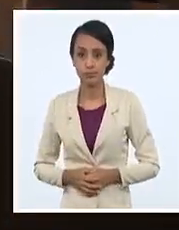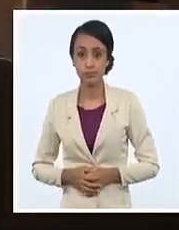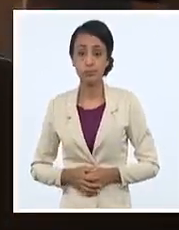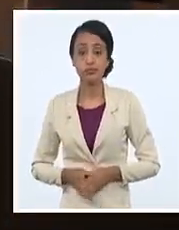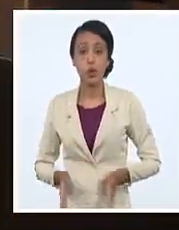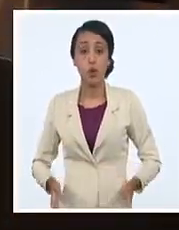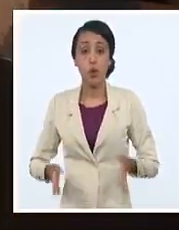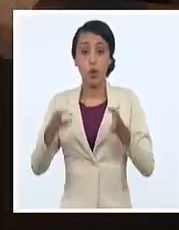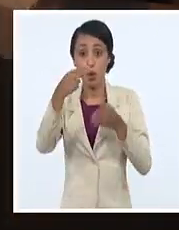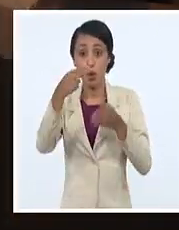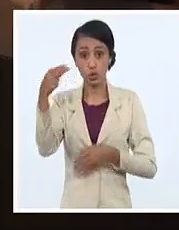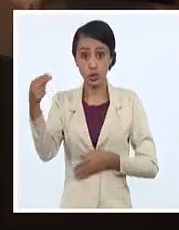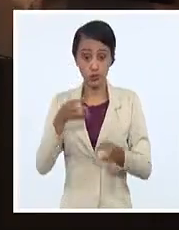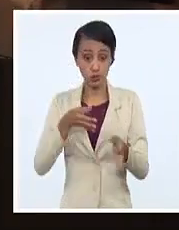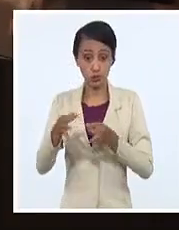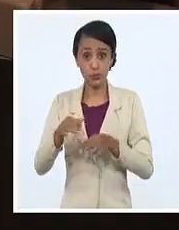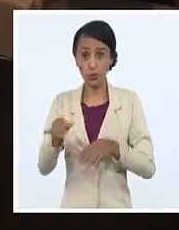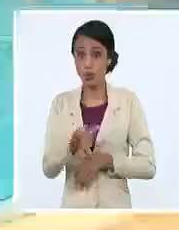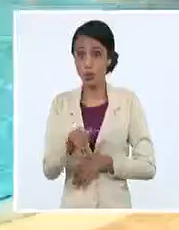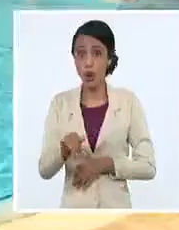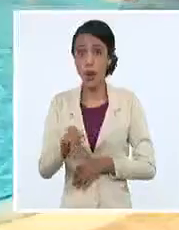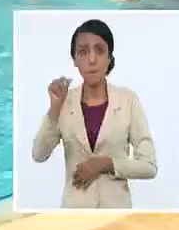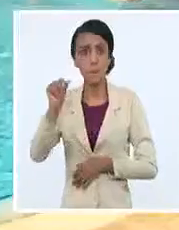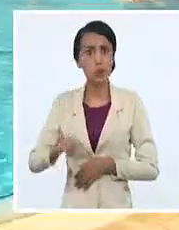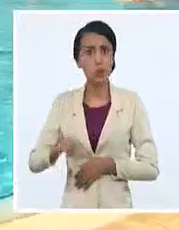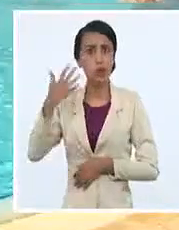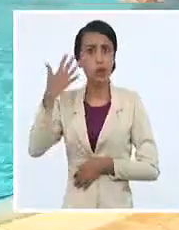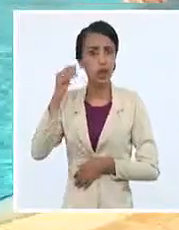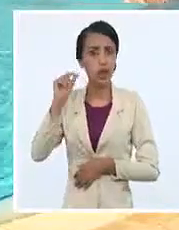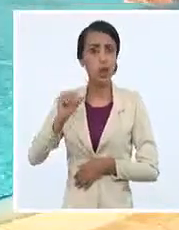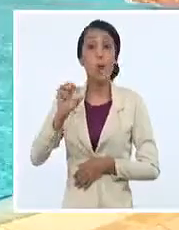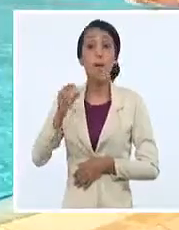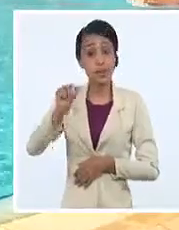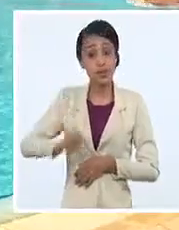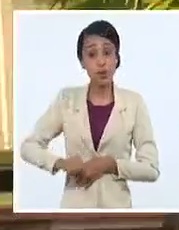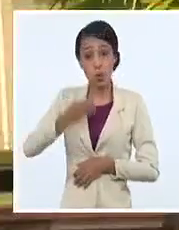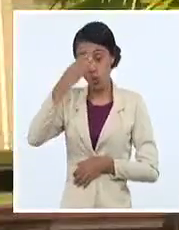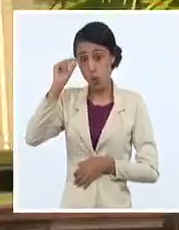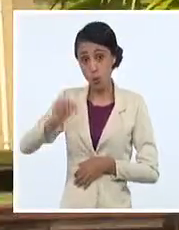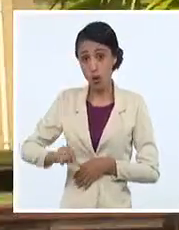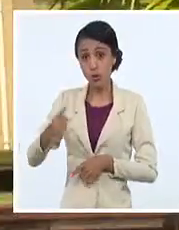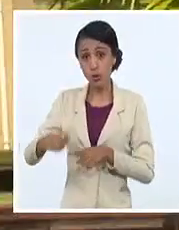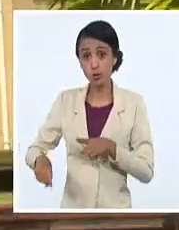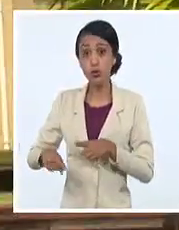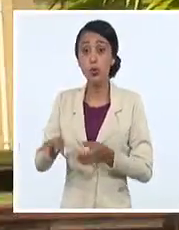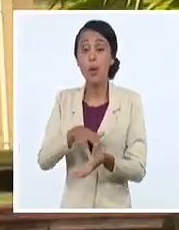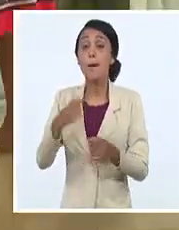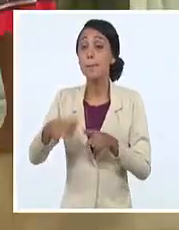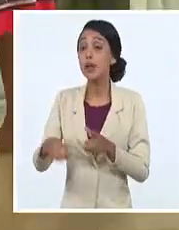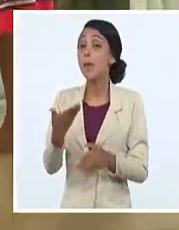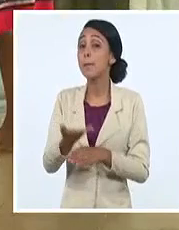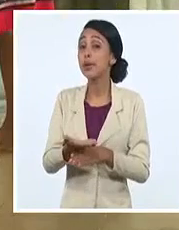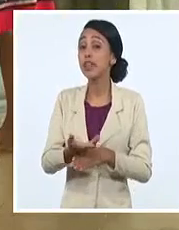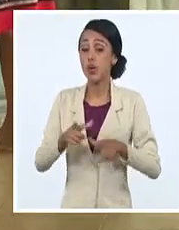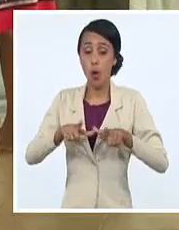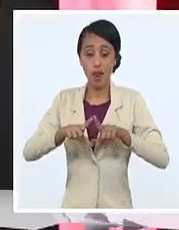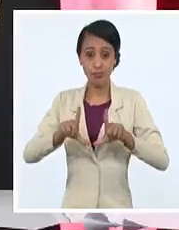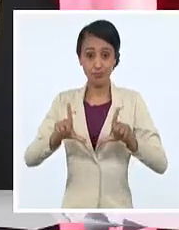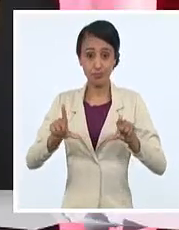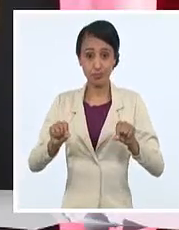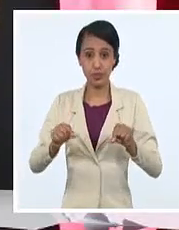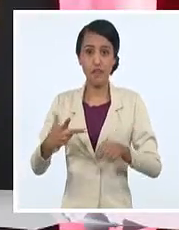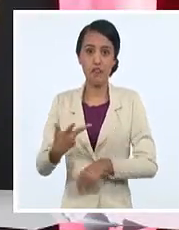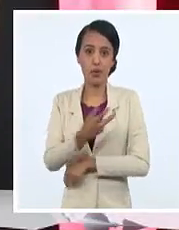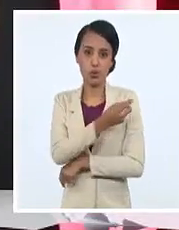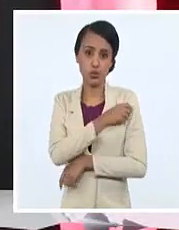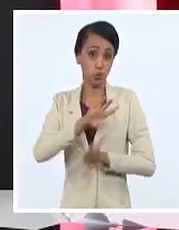funcionamiento abren sus puertas a viajeros de otras partes del país, pero exigen la presentación del carnet de vacunación con un esquema completo.